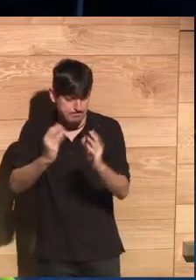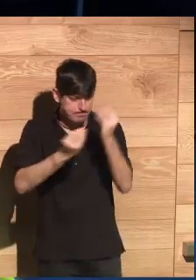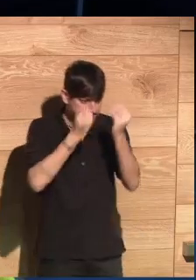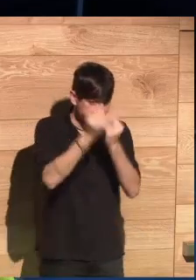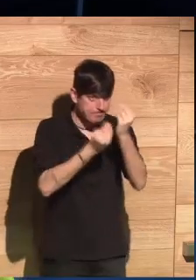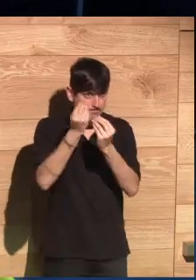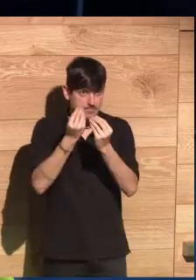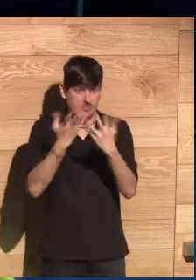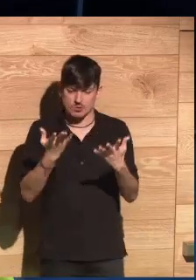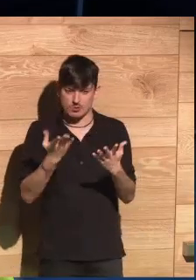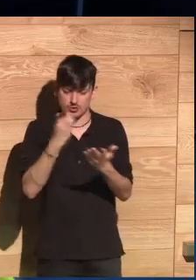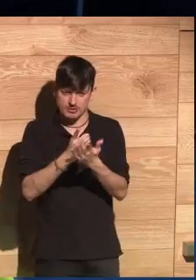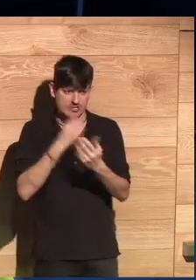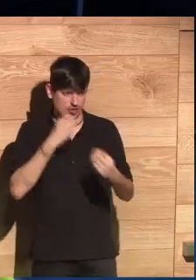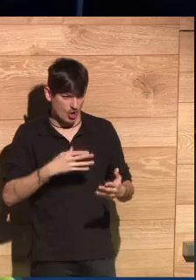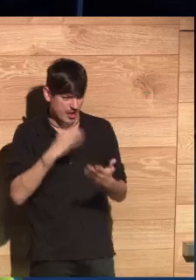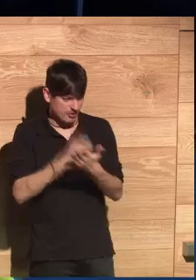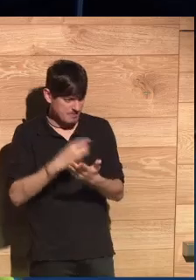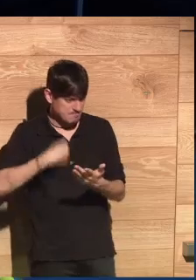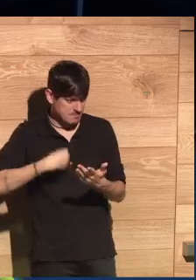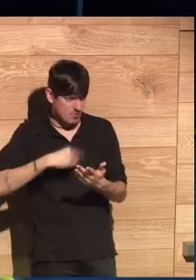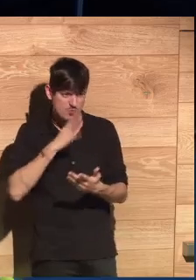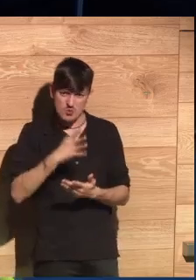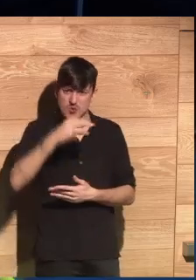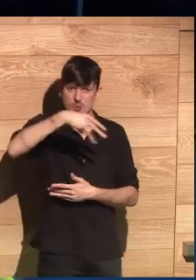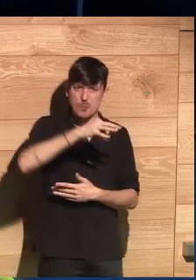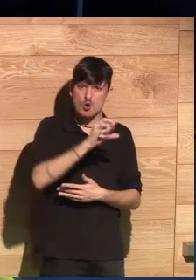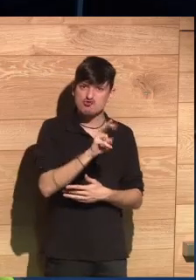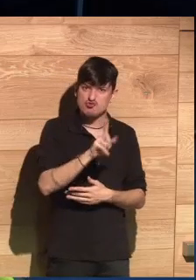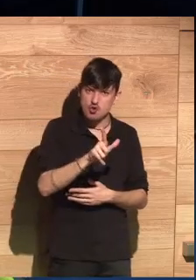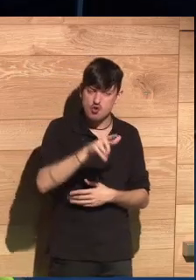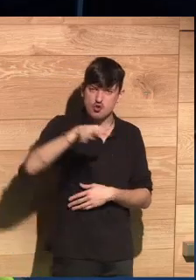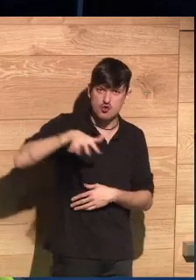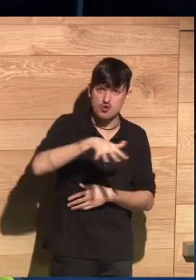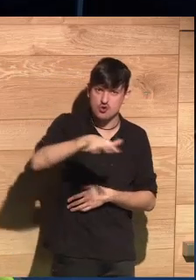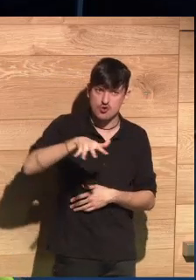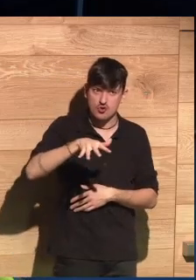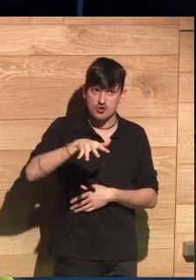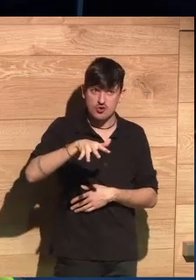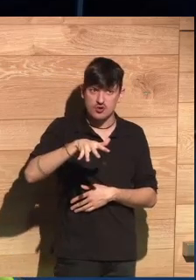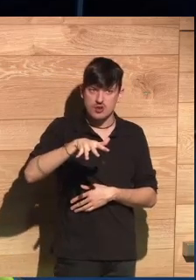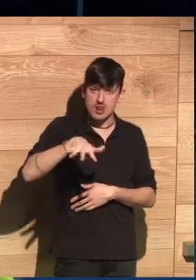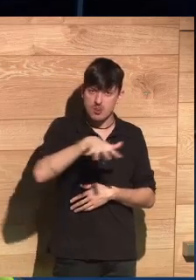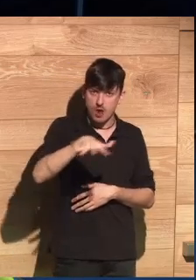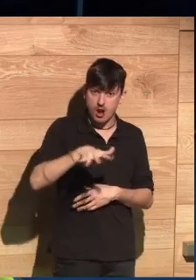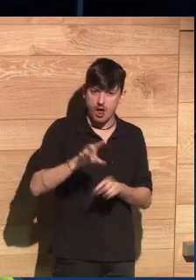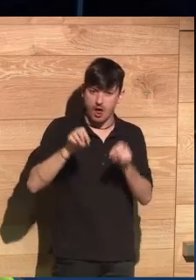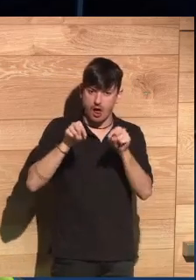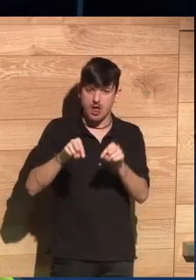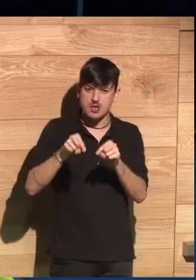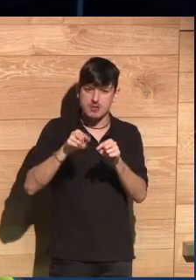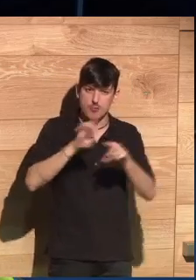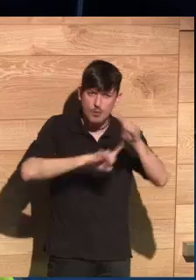se está repitiendo la historia. ¿Por qué Mosul sigue siendo el lugar, el Nínive, el lugar donde están